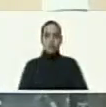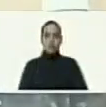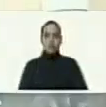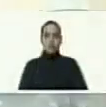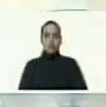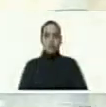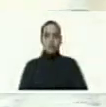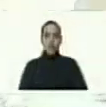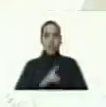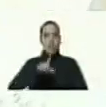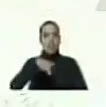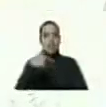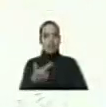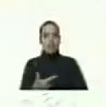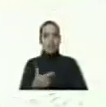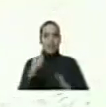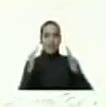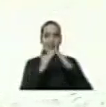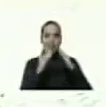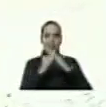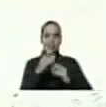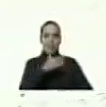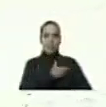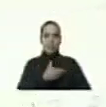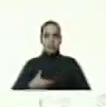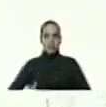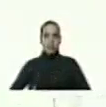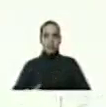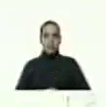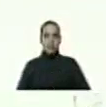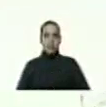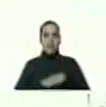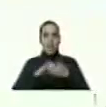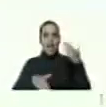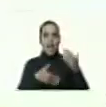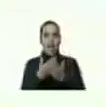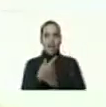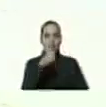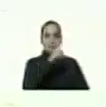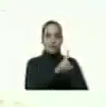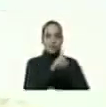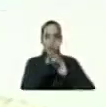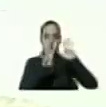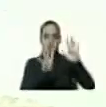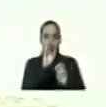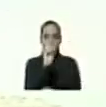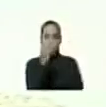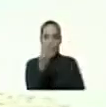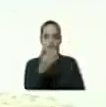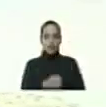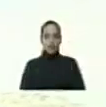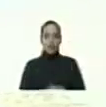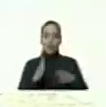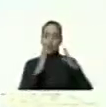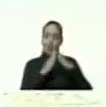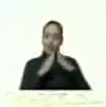Luego fue casa presidencial hasta 1904, fue casa presidencial.